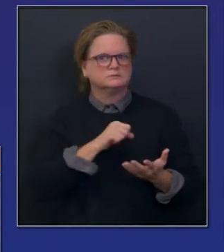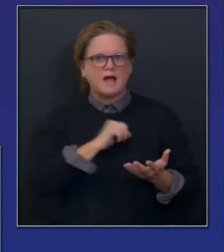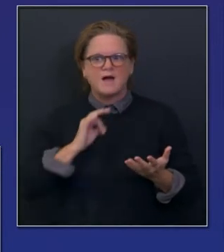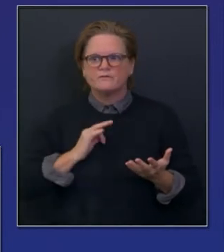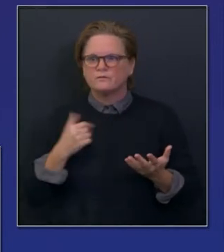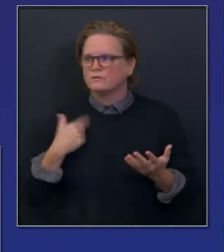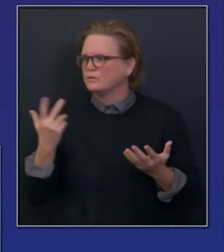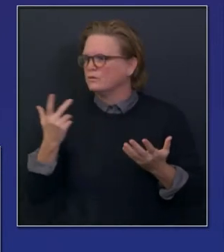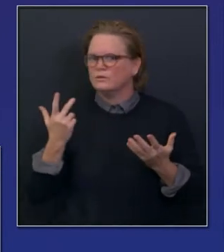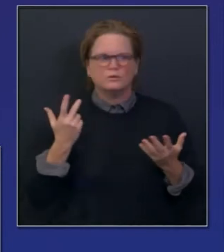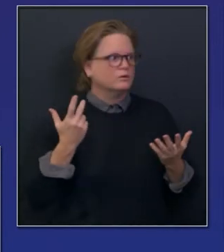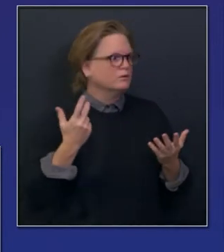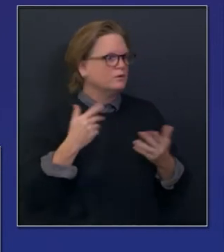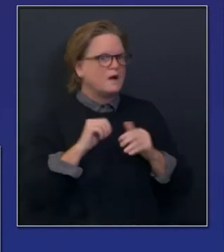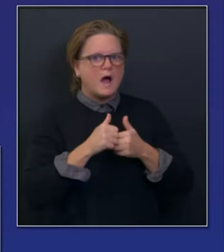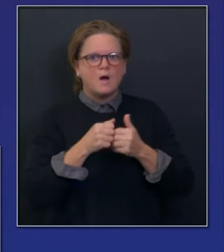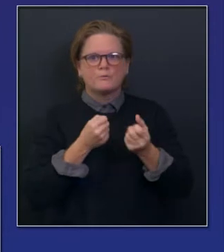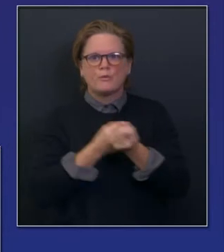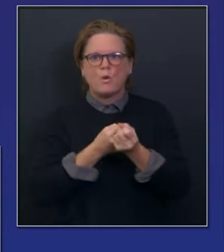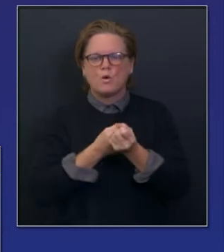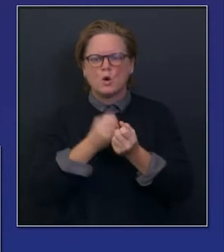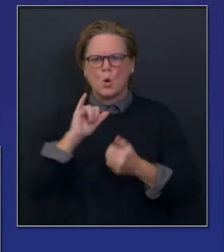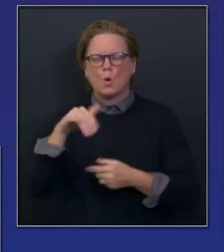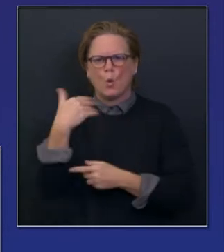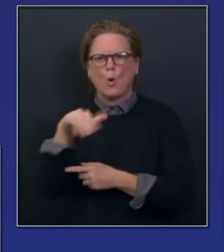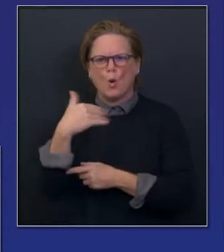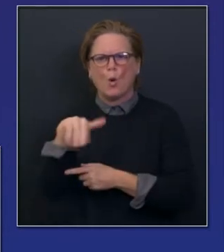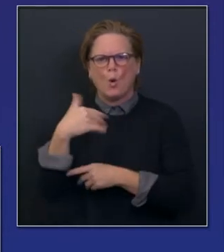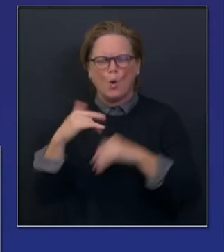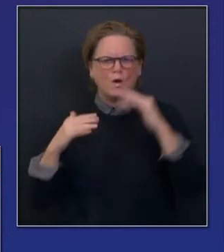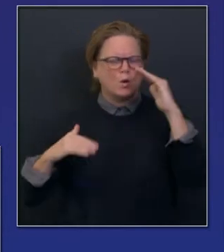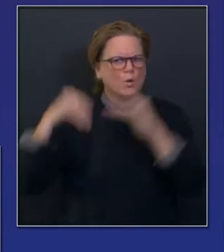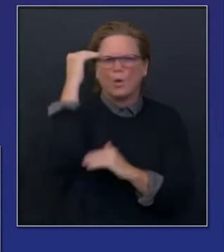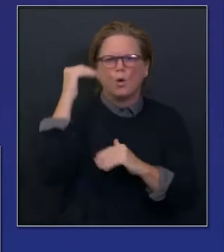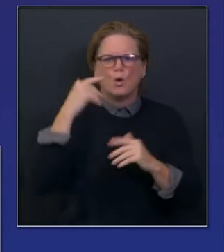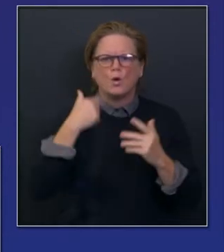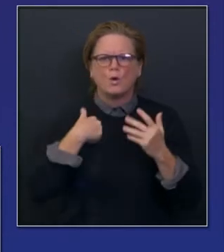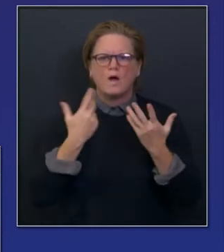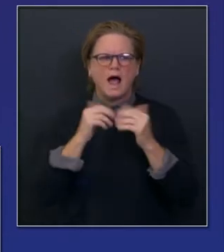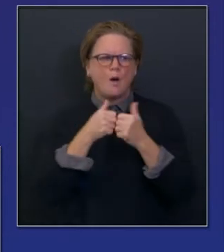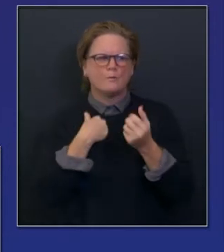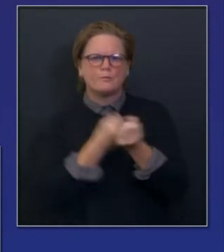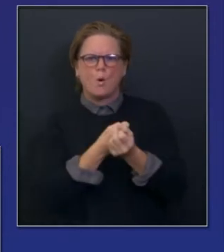repunte, con toda la administración personal y